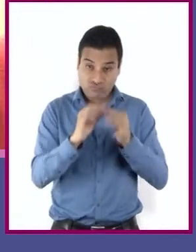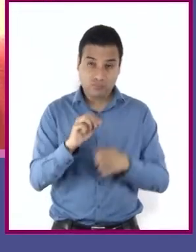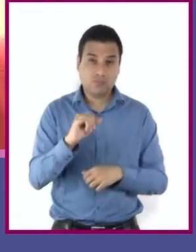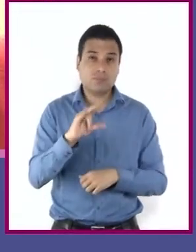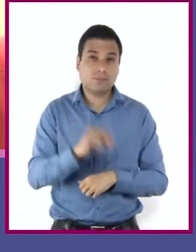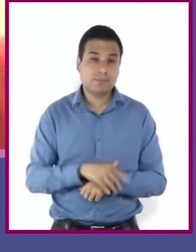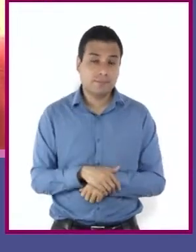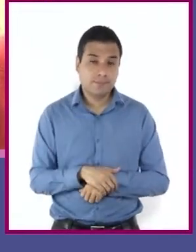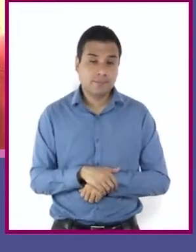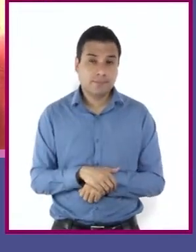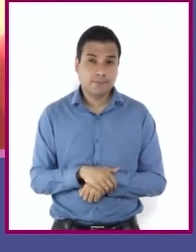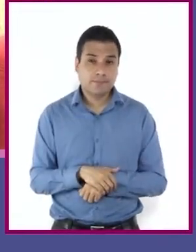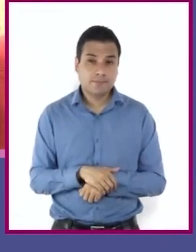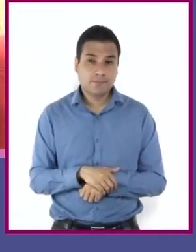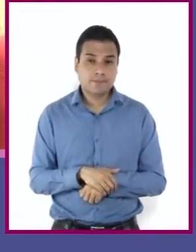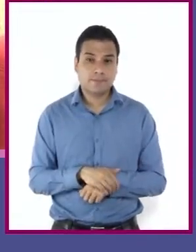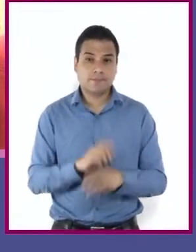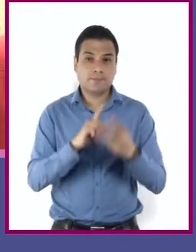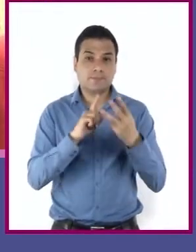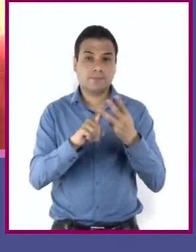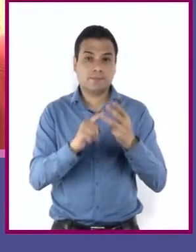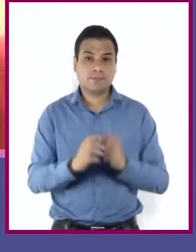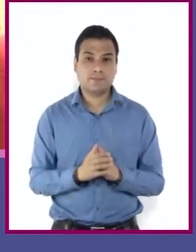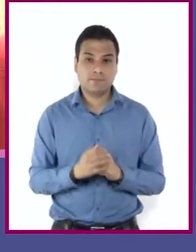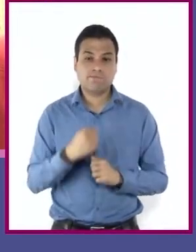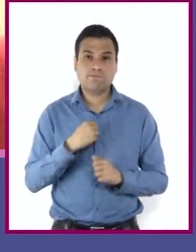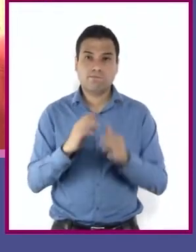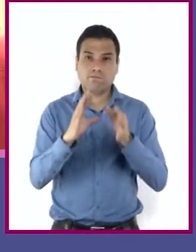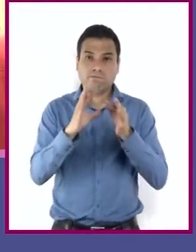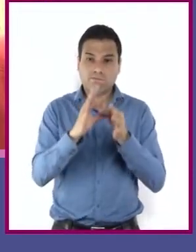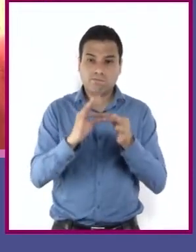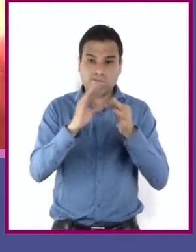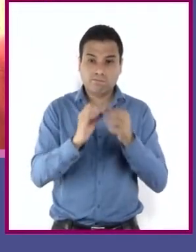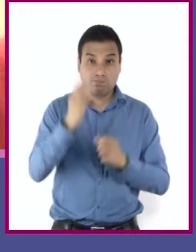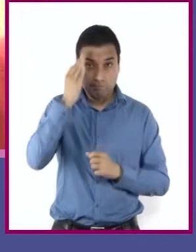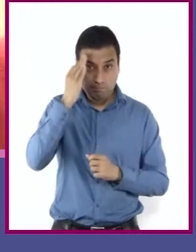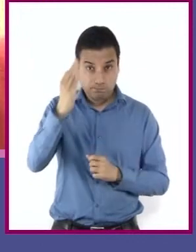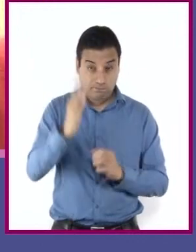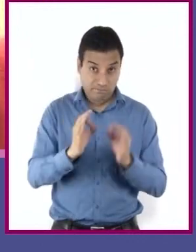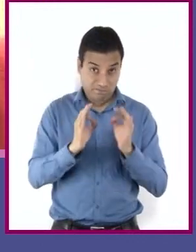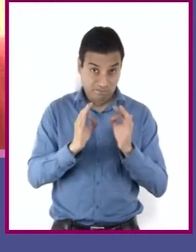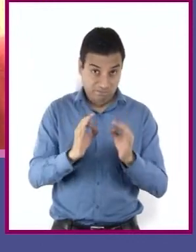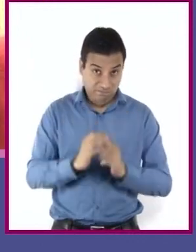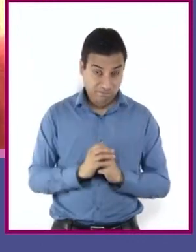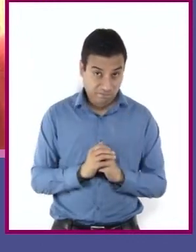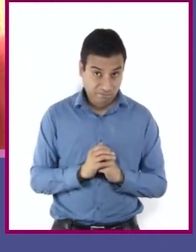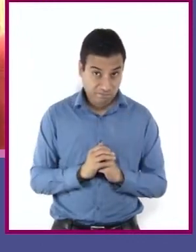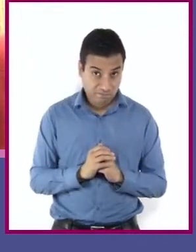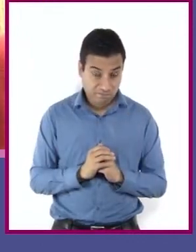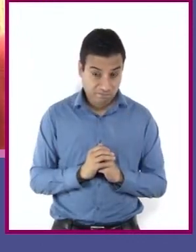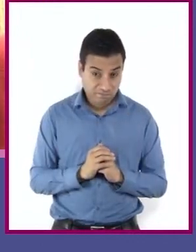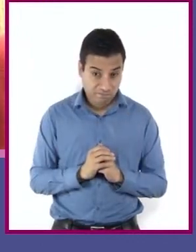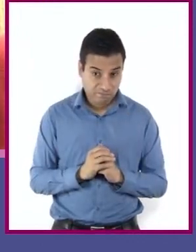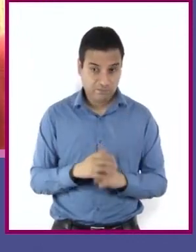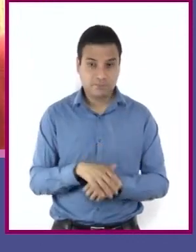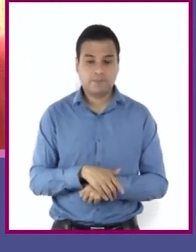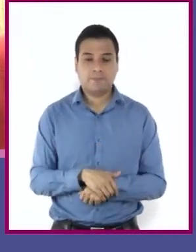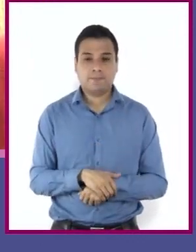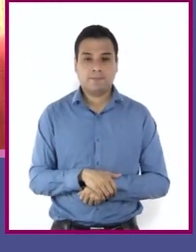claridad? ¿Considero que el tiempo de mi participación fue acorde al tema y la cantidad de material que debía